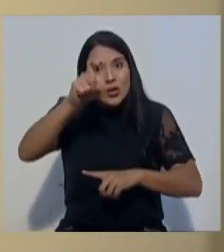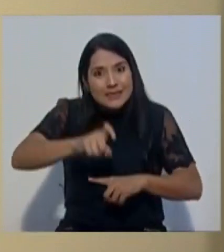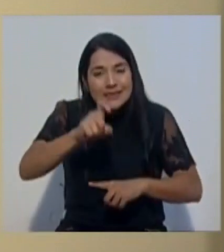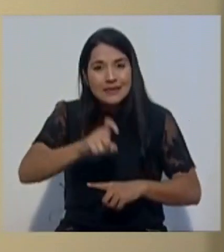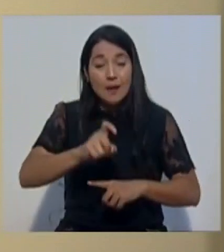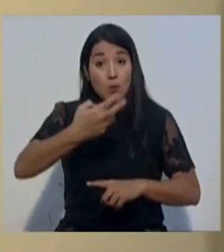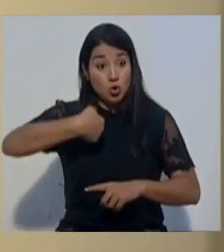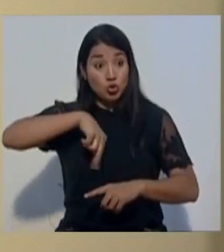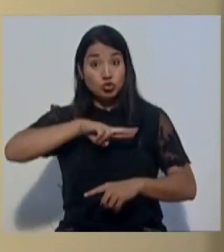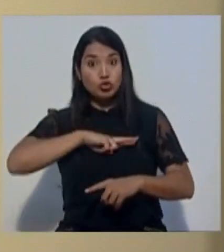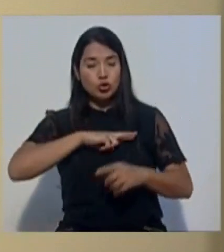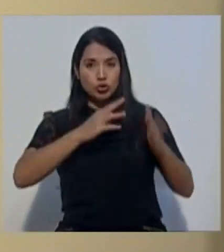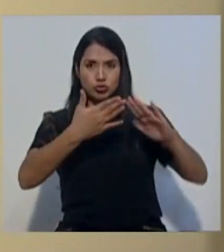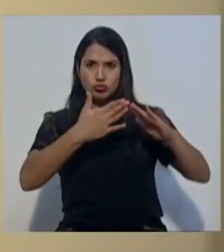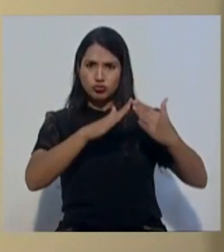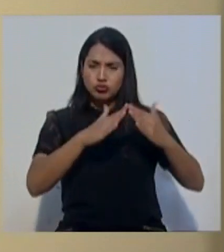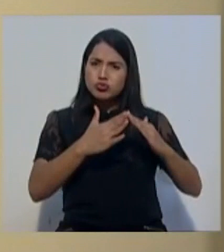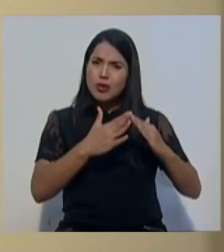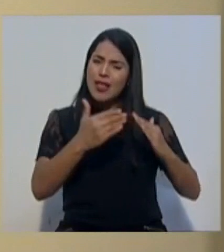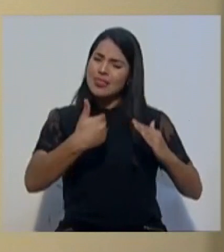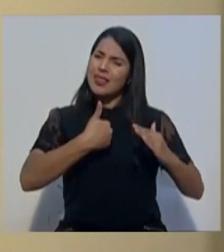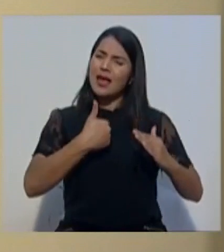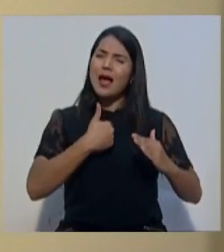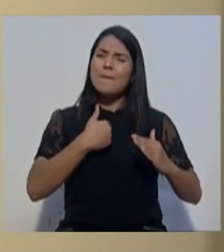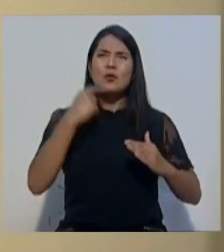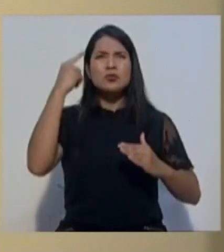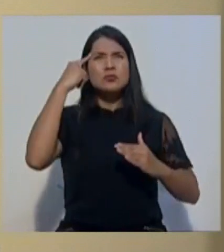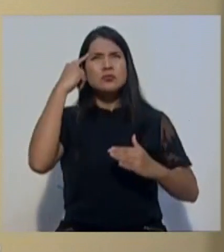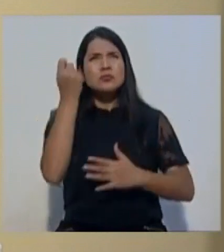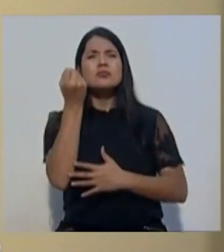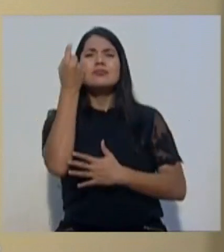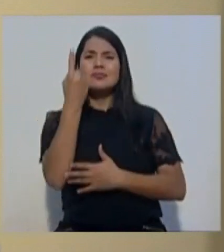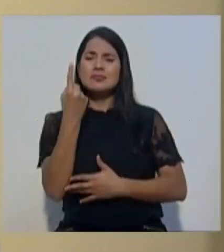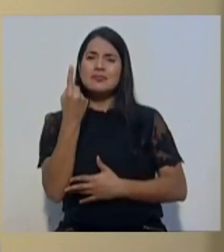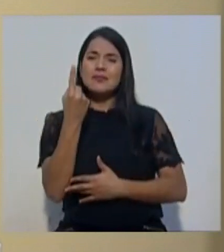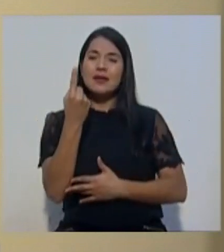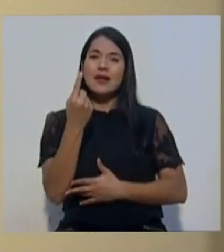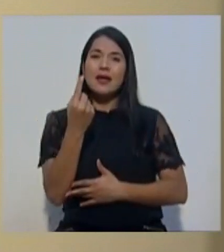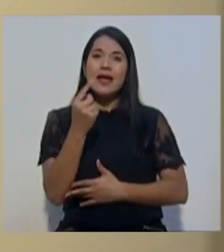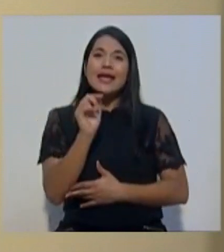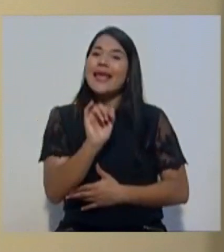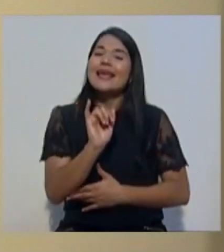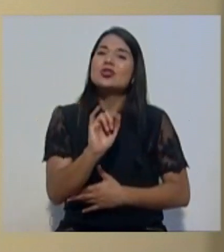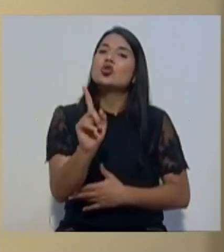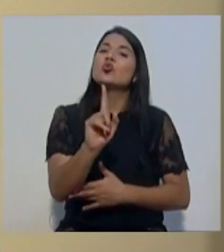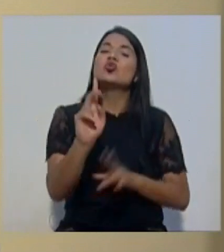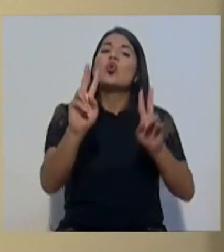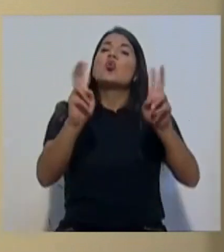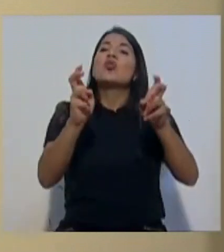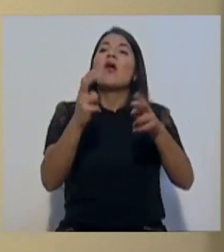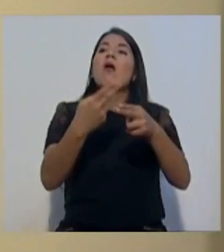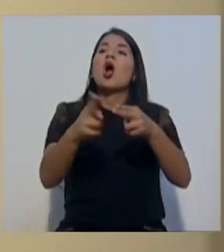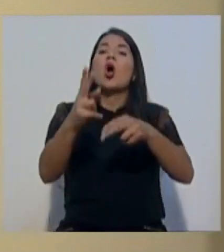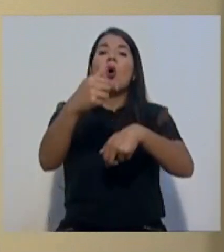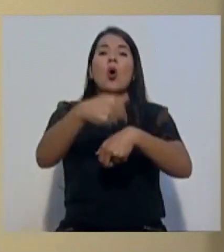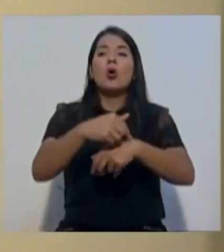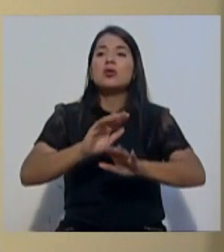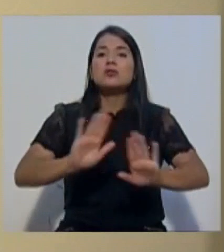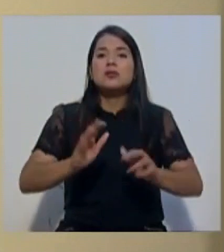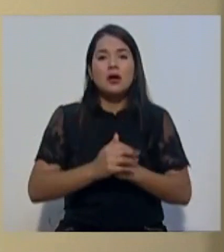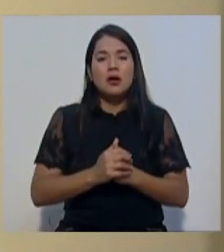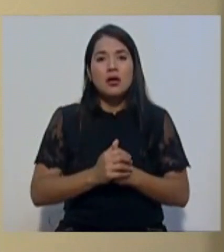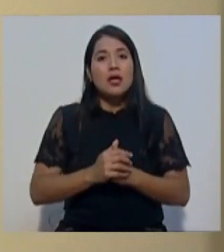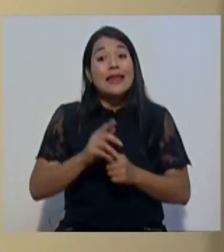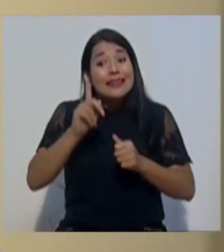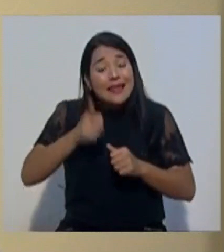ciudadanía, tomemos conciencia que esto no es un tema pasajero, que el cuidado tiene